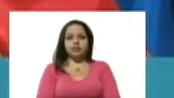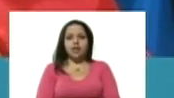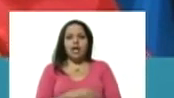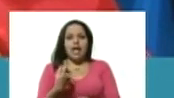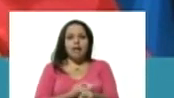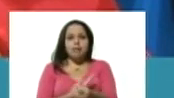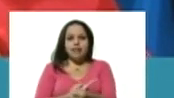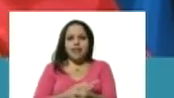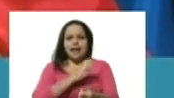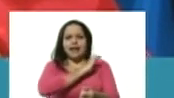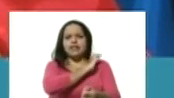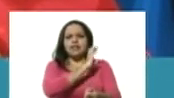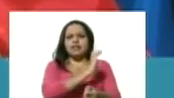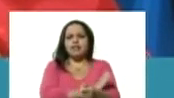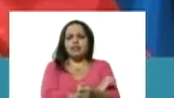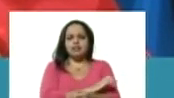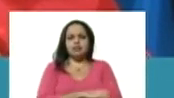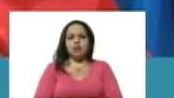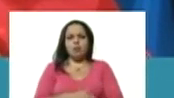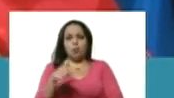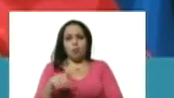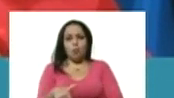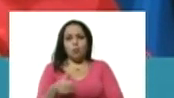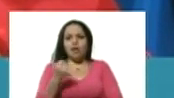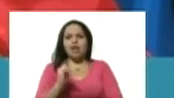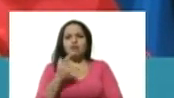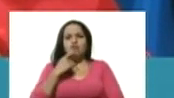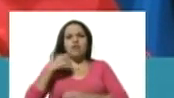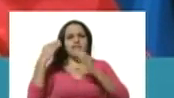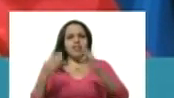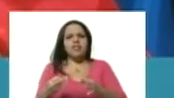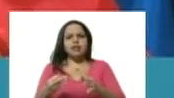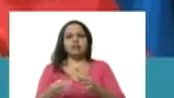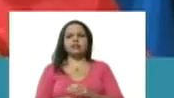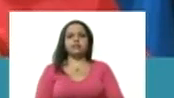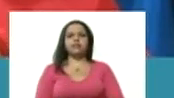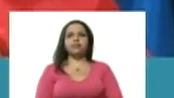hermandad energética que hoy es una realidad concreta.